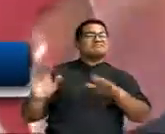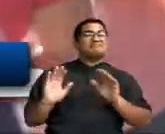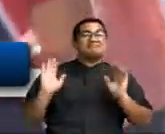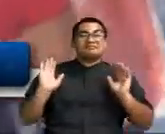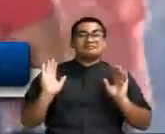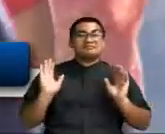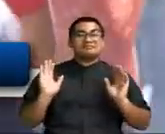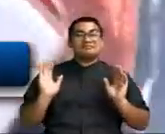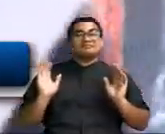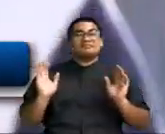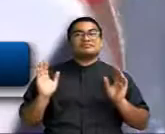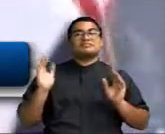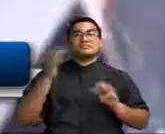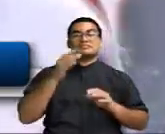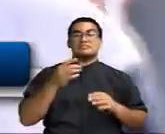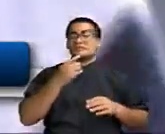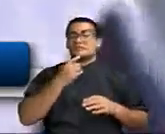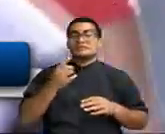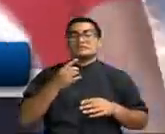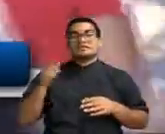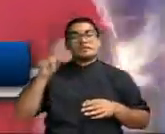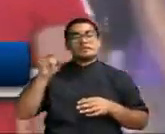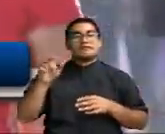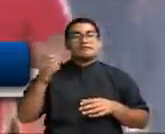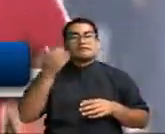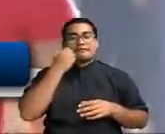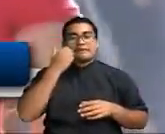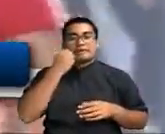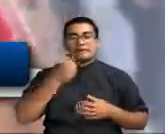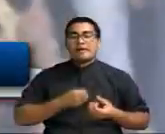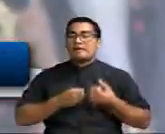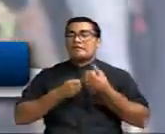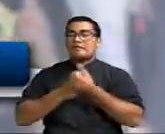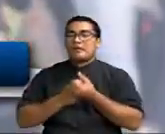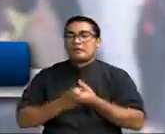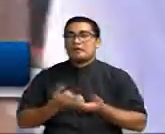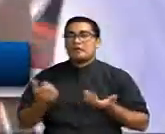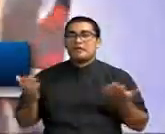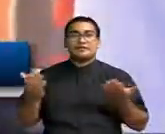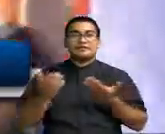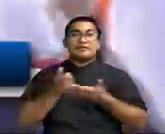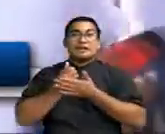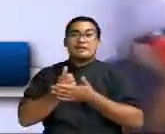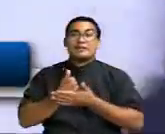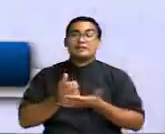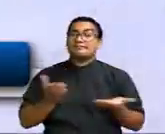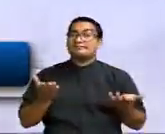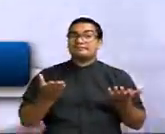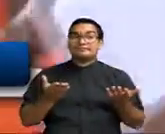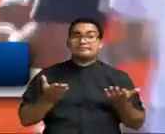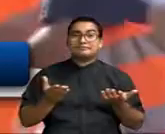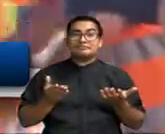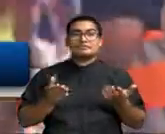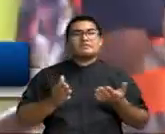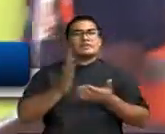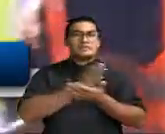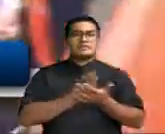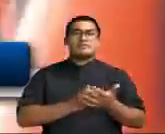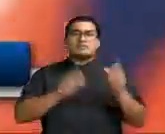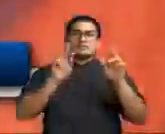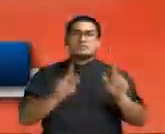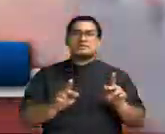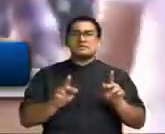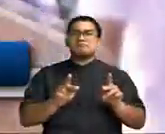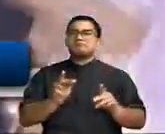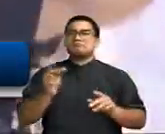el apoyo de su enfermedad, porque es una enfermedad crónica que necesita apoyo familiar. Entonces, algunos llegan solo, algunos llegan con